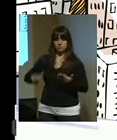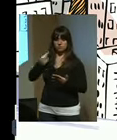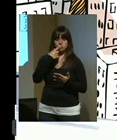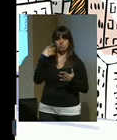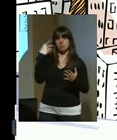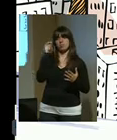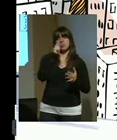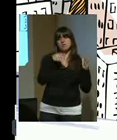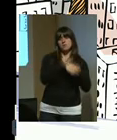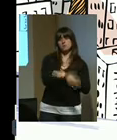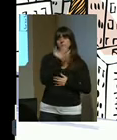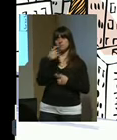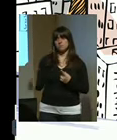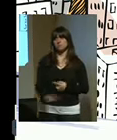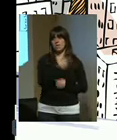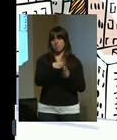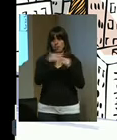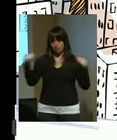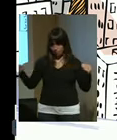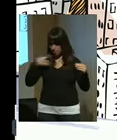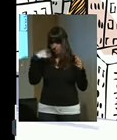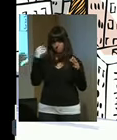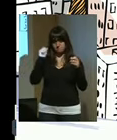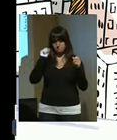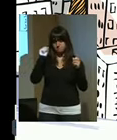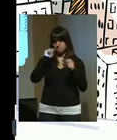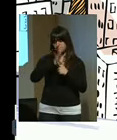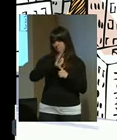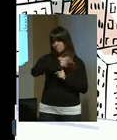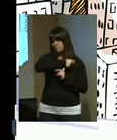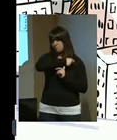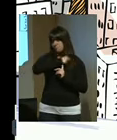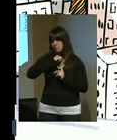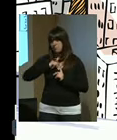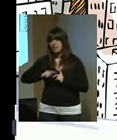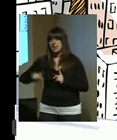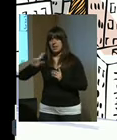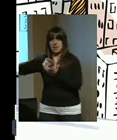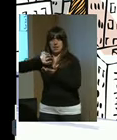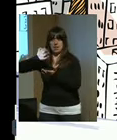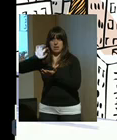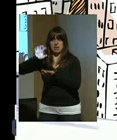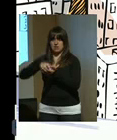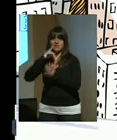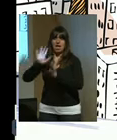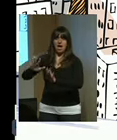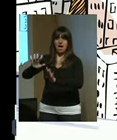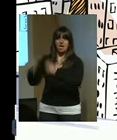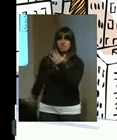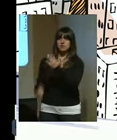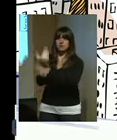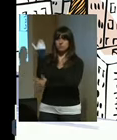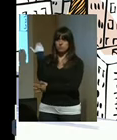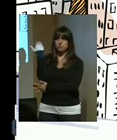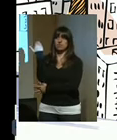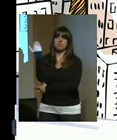Andalucía, Torre del Campo, varios centros residenciales y unidades de estancia diurna en la provincia de Jaén, o como arquitecta externa de la Junta de Andalucía